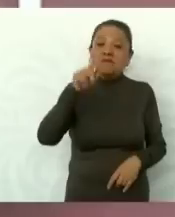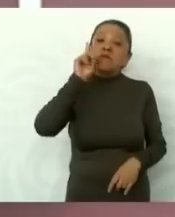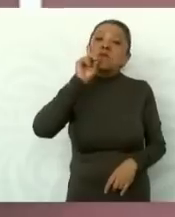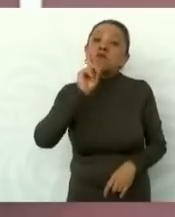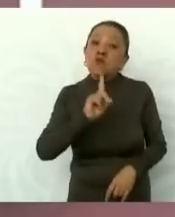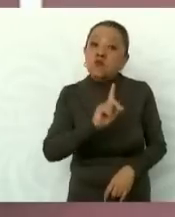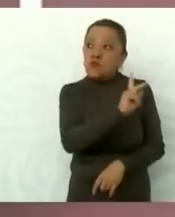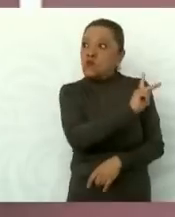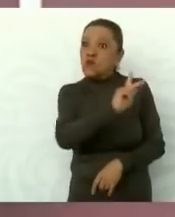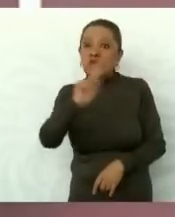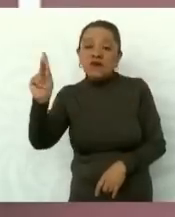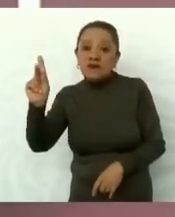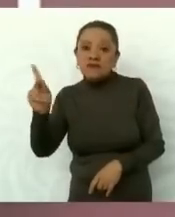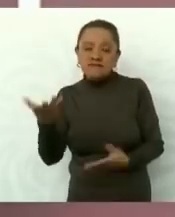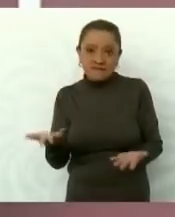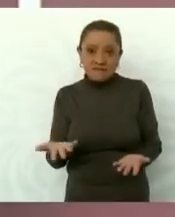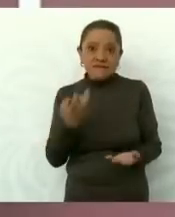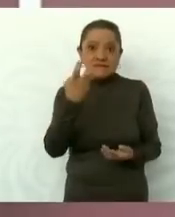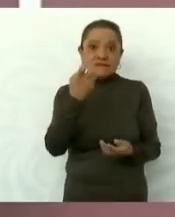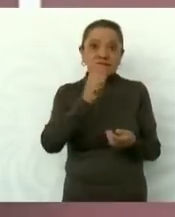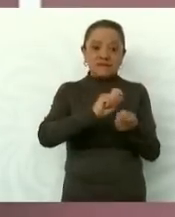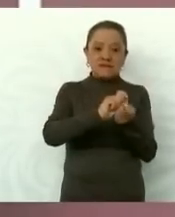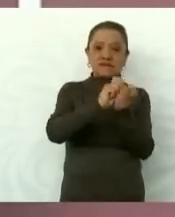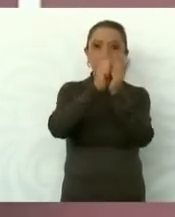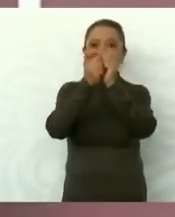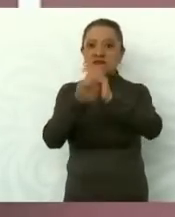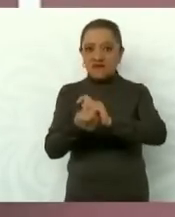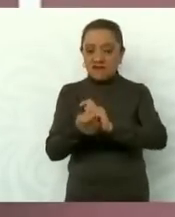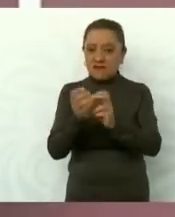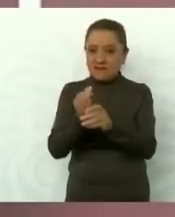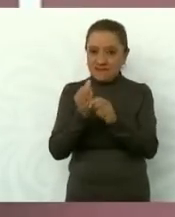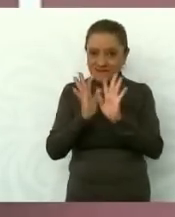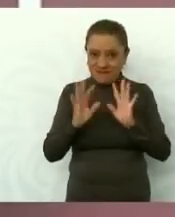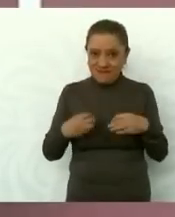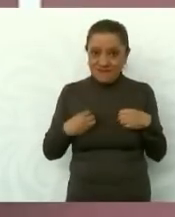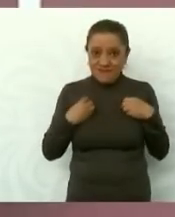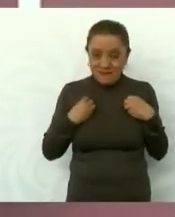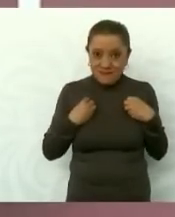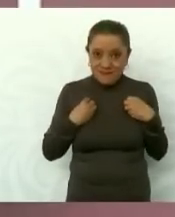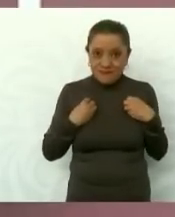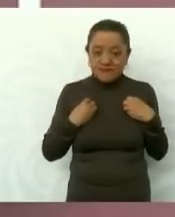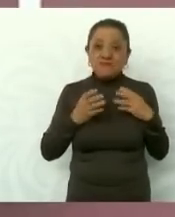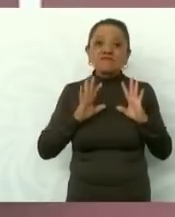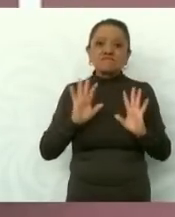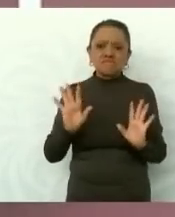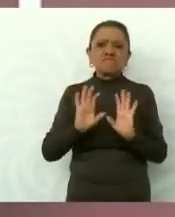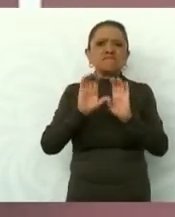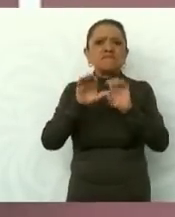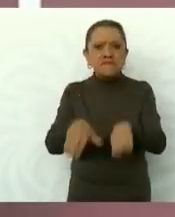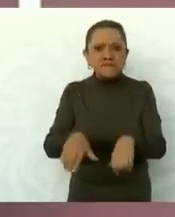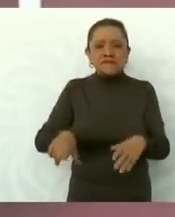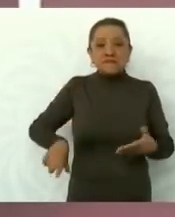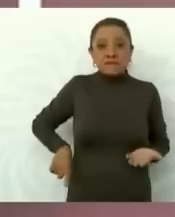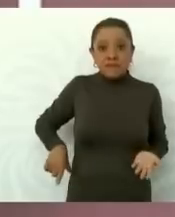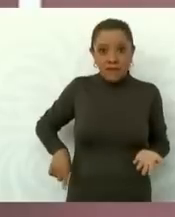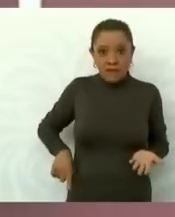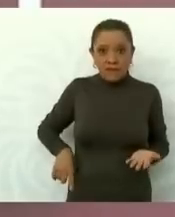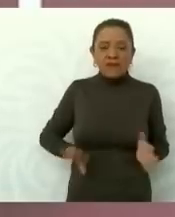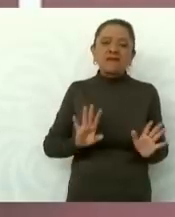Como parte de la transformación que estamos viviendo. Y ahora que llegamos al gobierno,